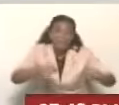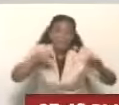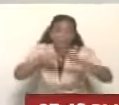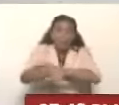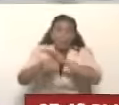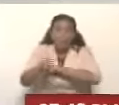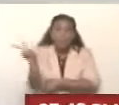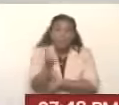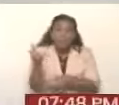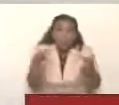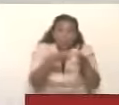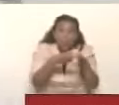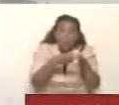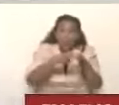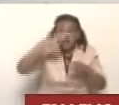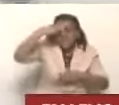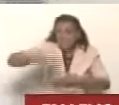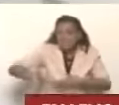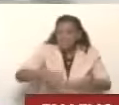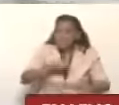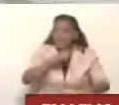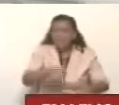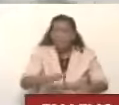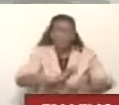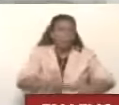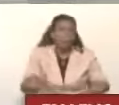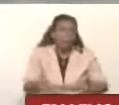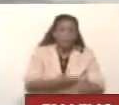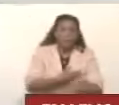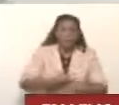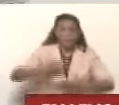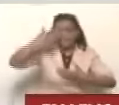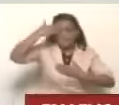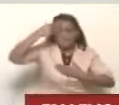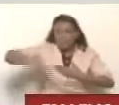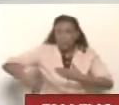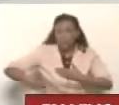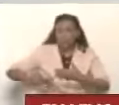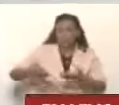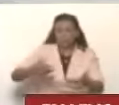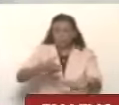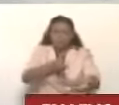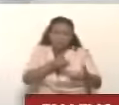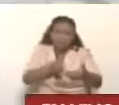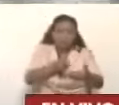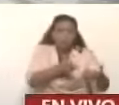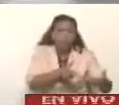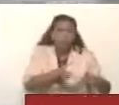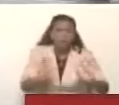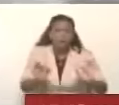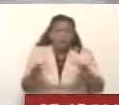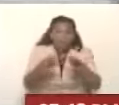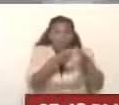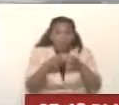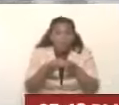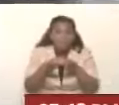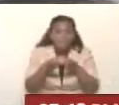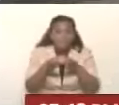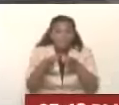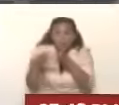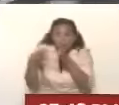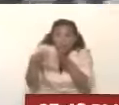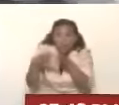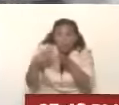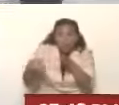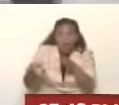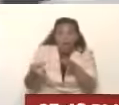Venezuela con un grupo que ya estaba denunciado de paramilitares, de traidores. La pandemia, además. Parte de los oficiales que estuvieron en